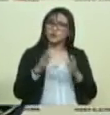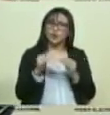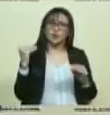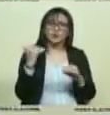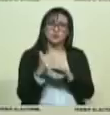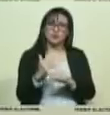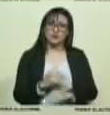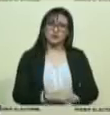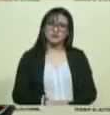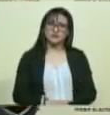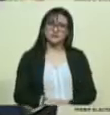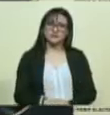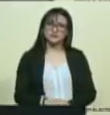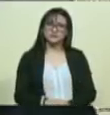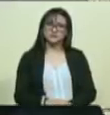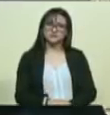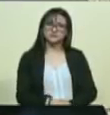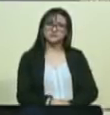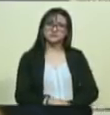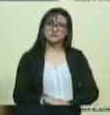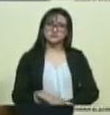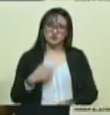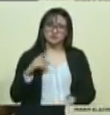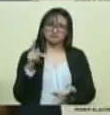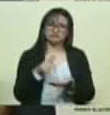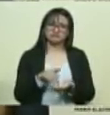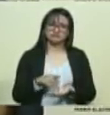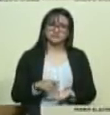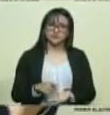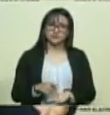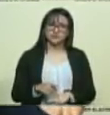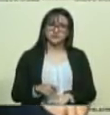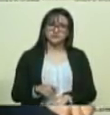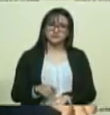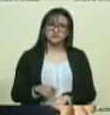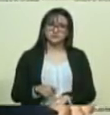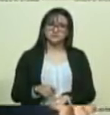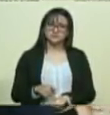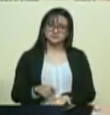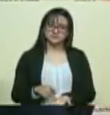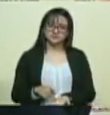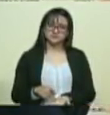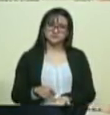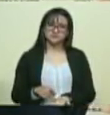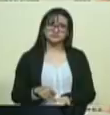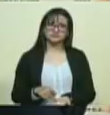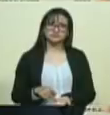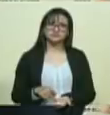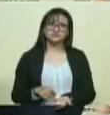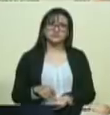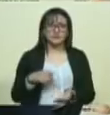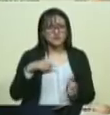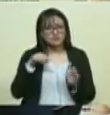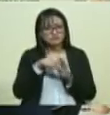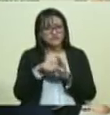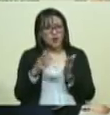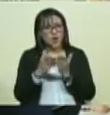prácticamente las mismas. Yo estuve allí y allí estuve en los colegios